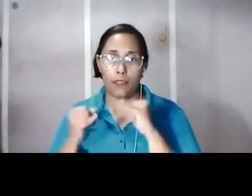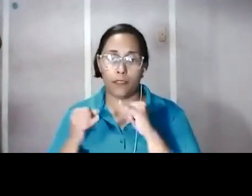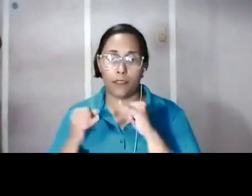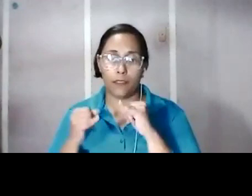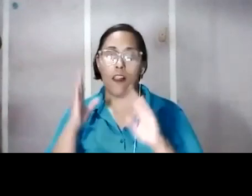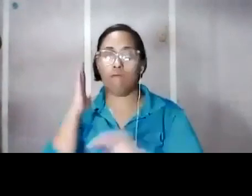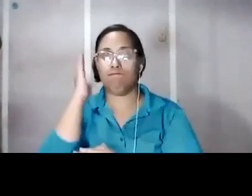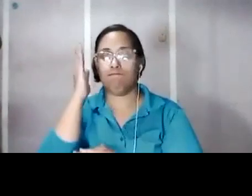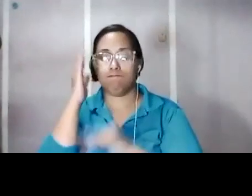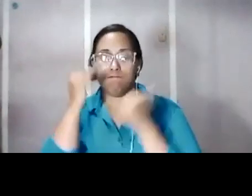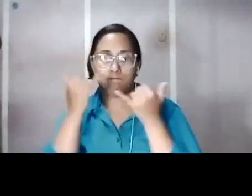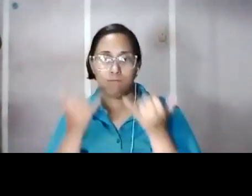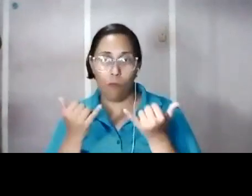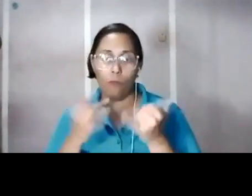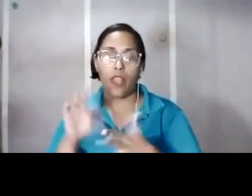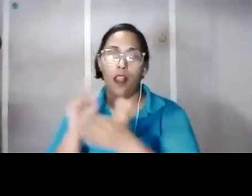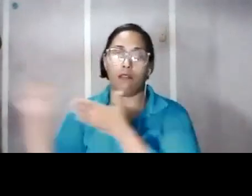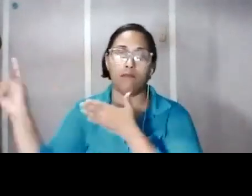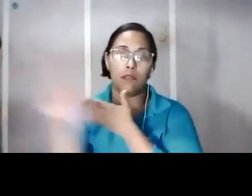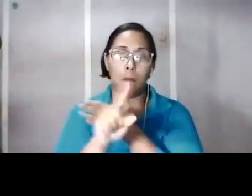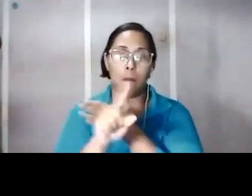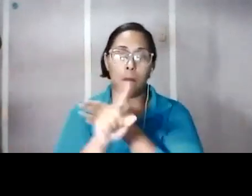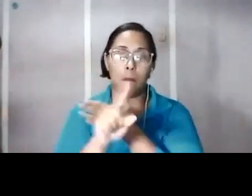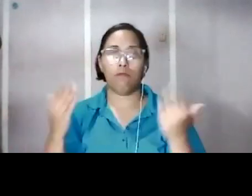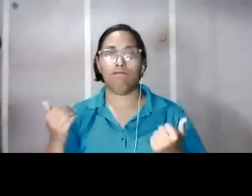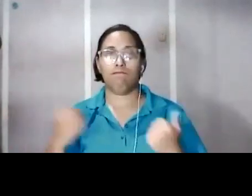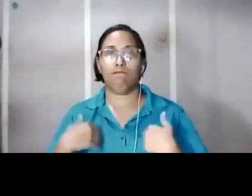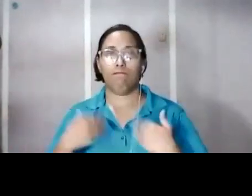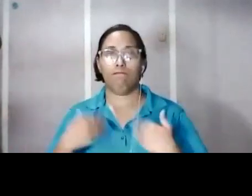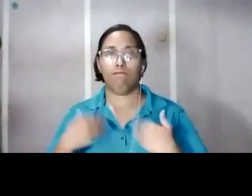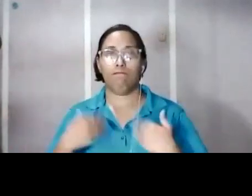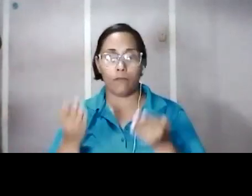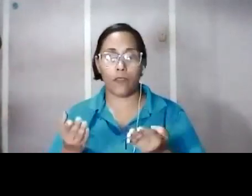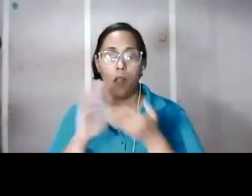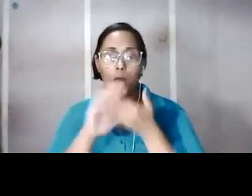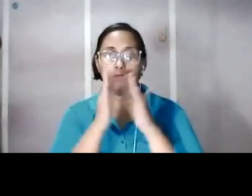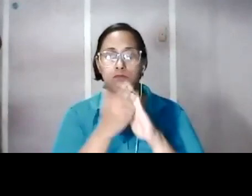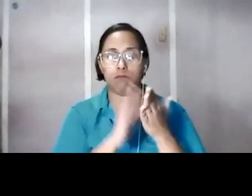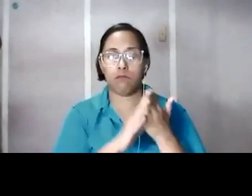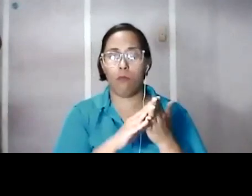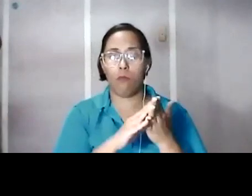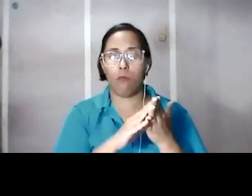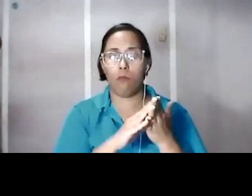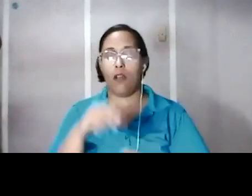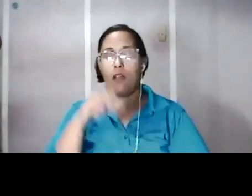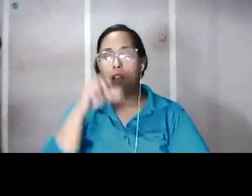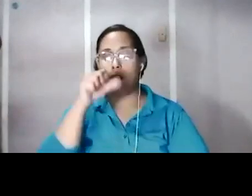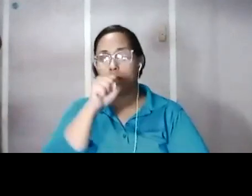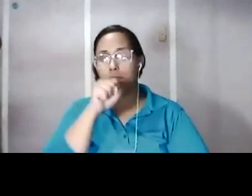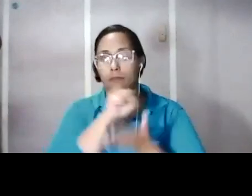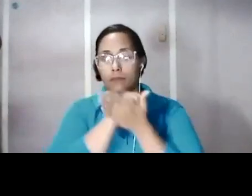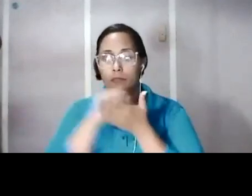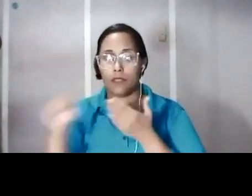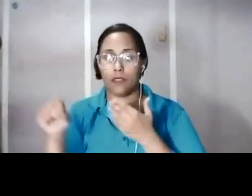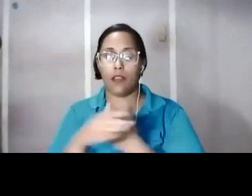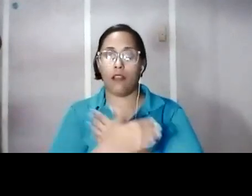de hoy, la charla del próximo jueves está dedicada al pueblo de San Germán y la misma la va a